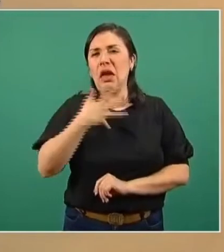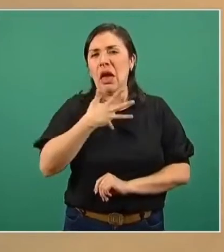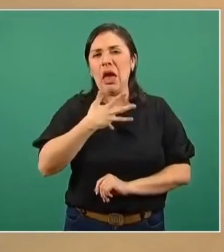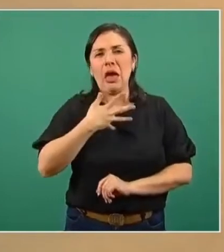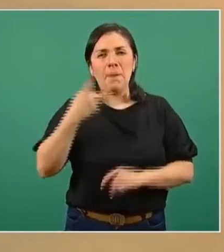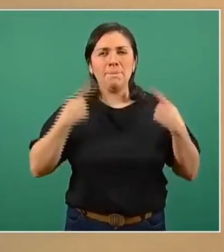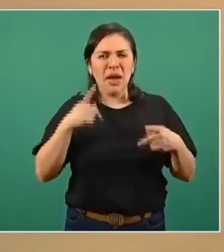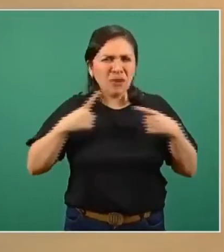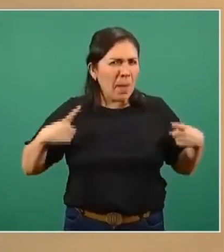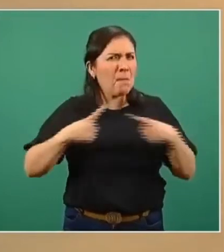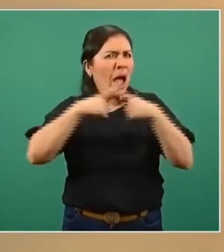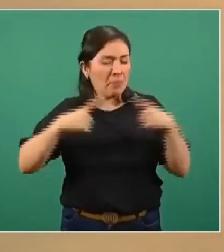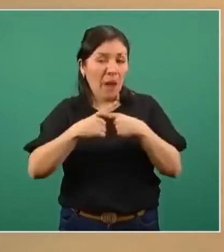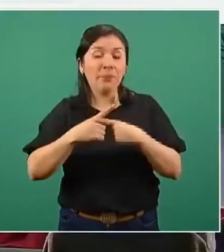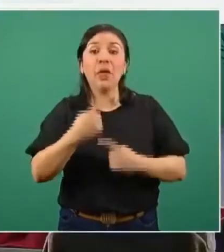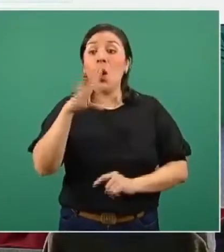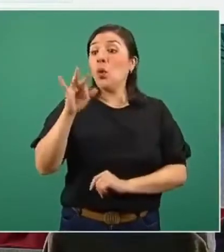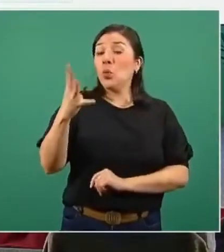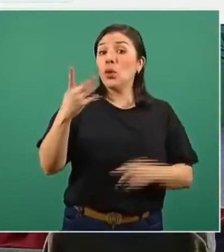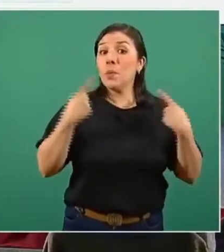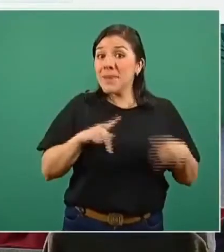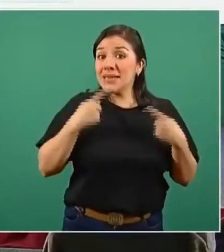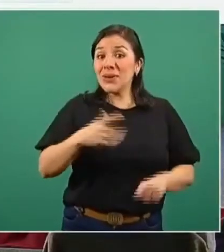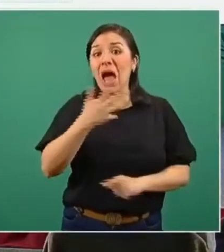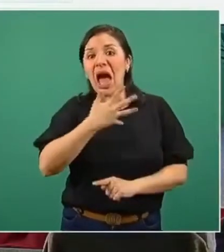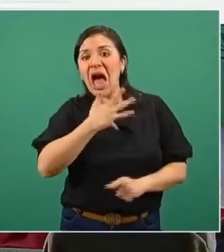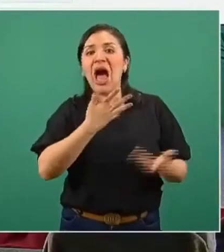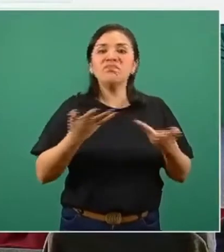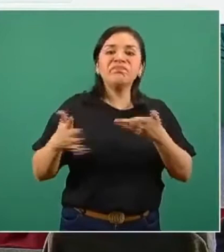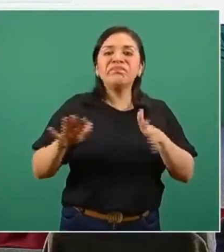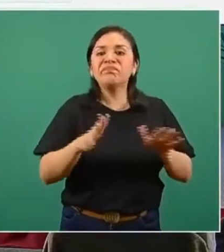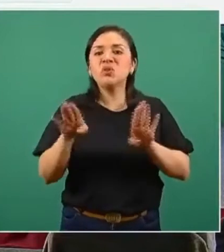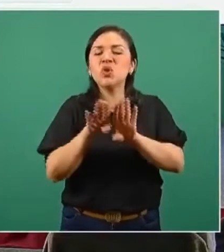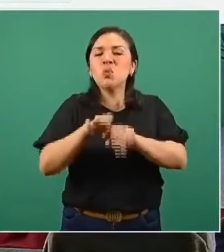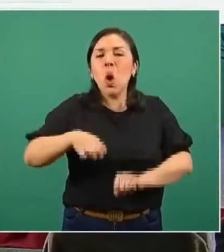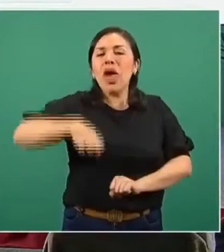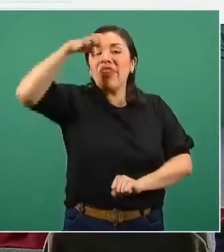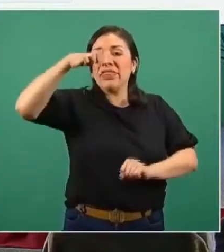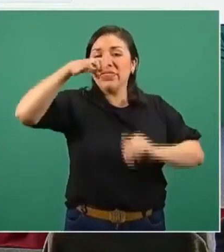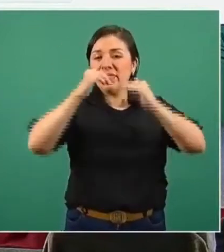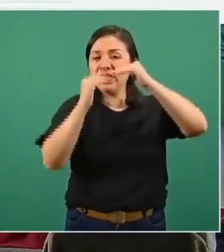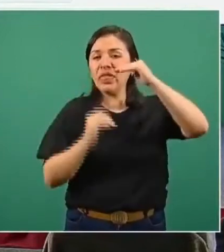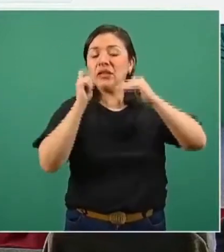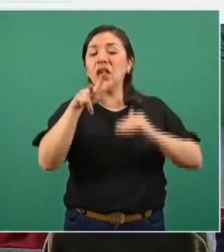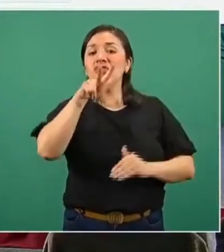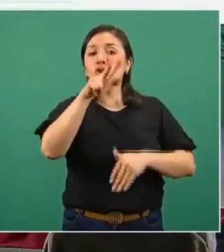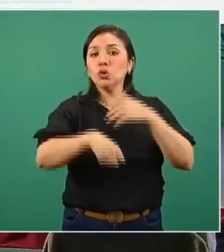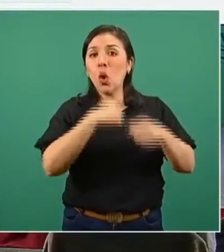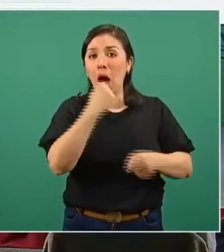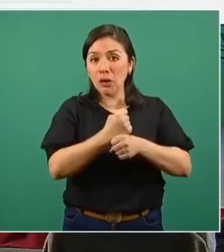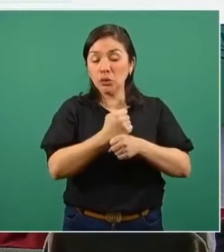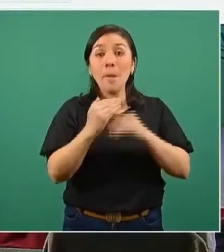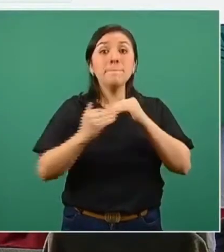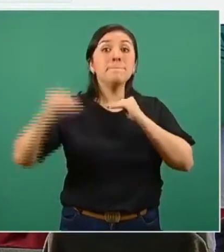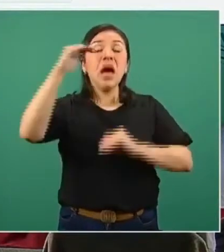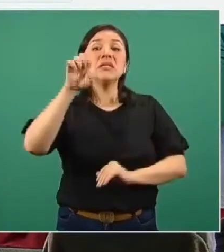de todos los ESAVI, tenemos que en la edad mínima, ¿sí?, es de 18 años, la